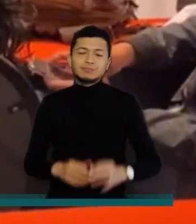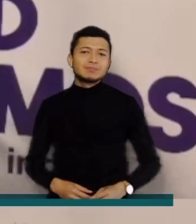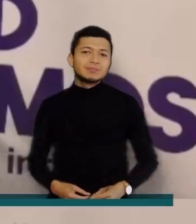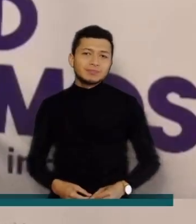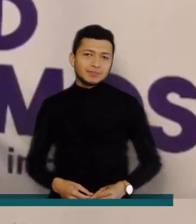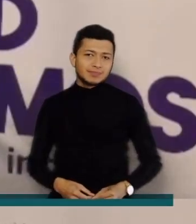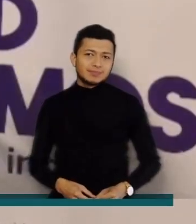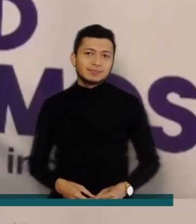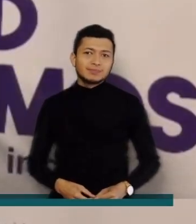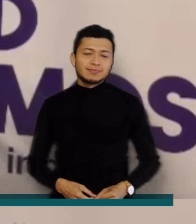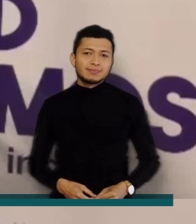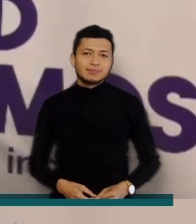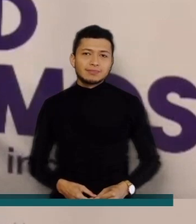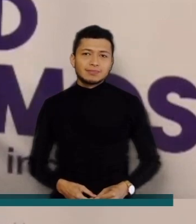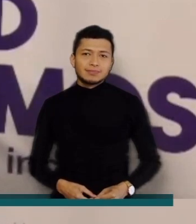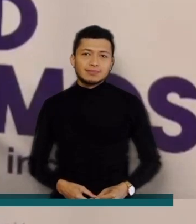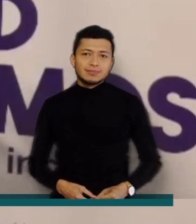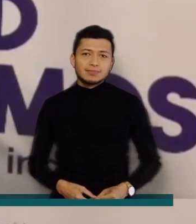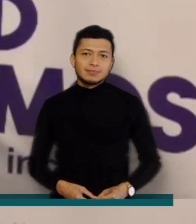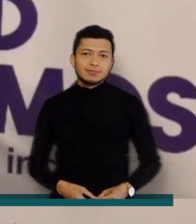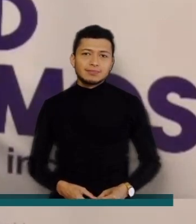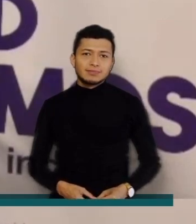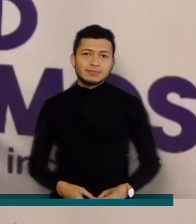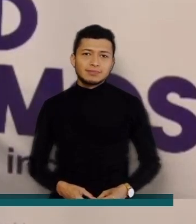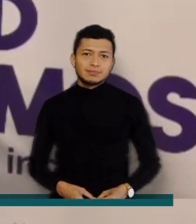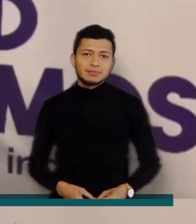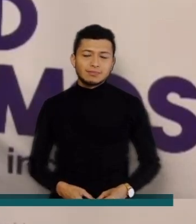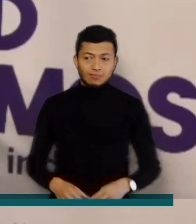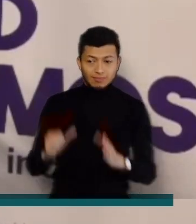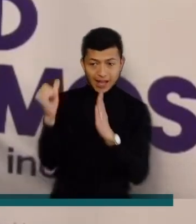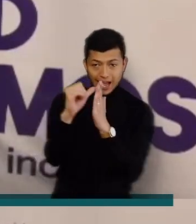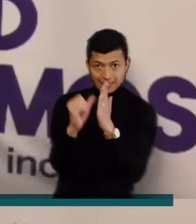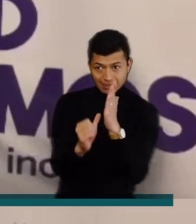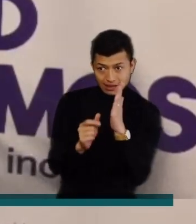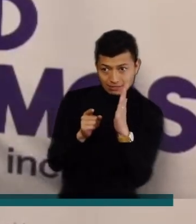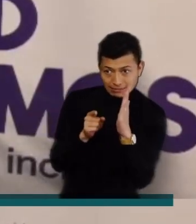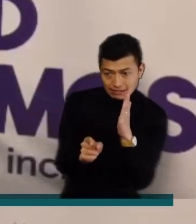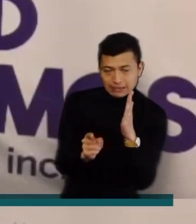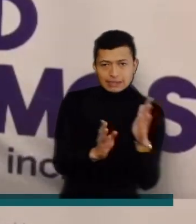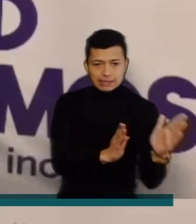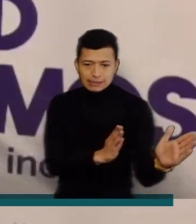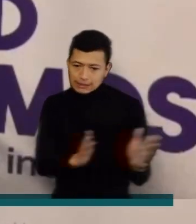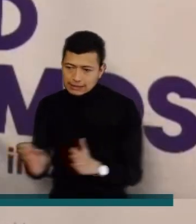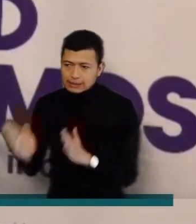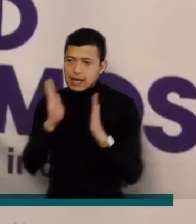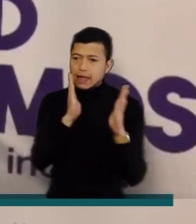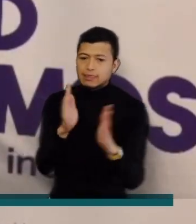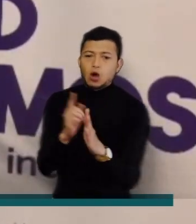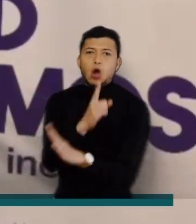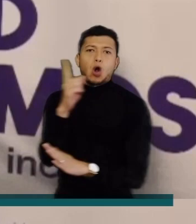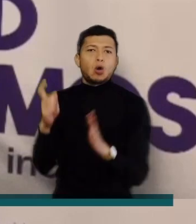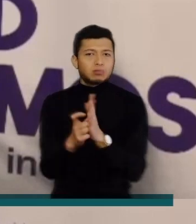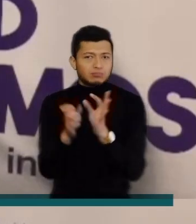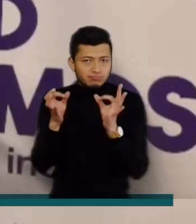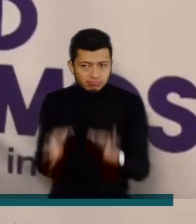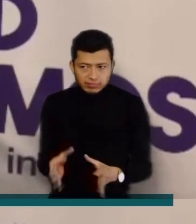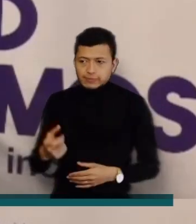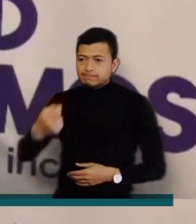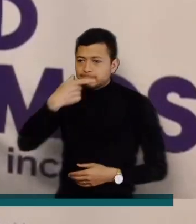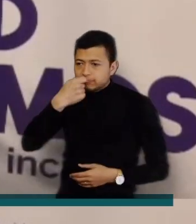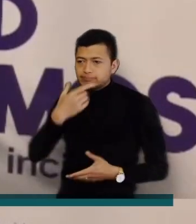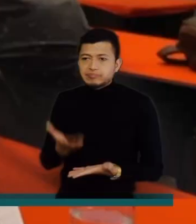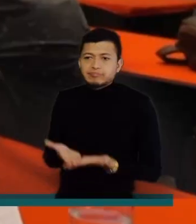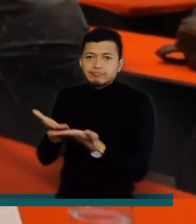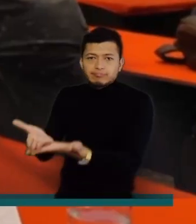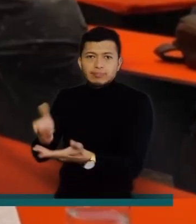para definir una agenda que permita la atención integral el aseguramiento y la entrega de tratamiento a los migrantes que